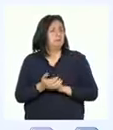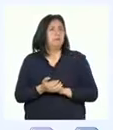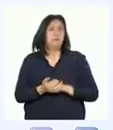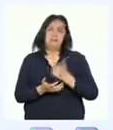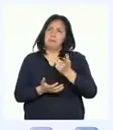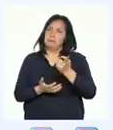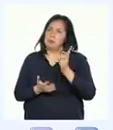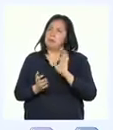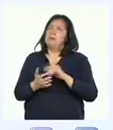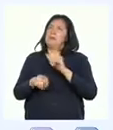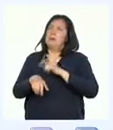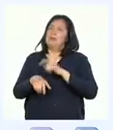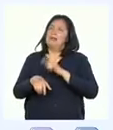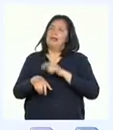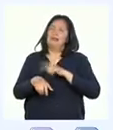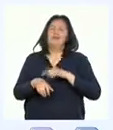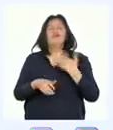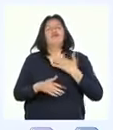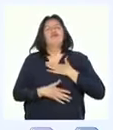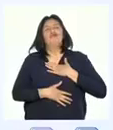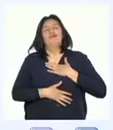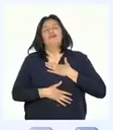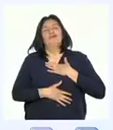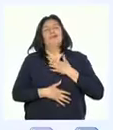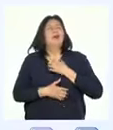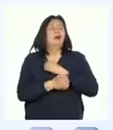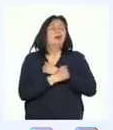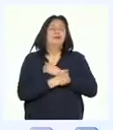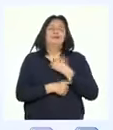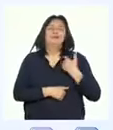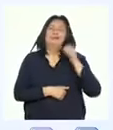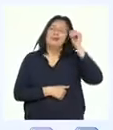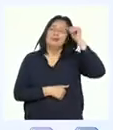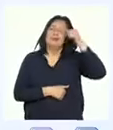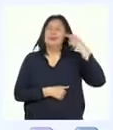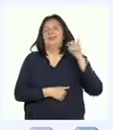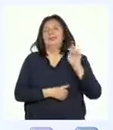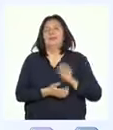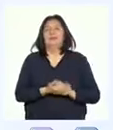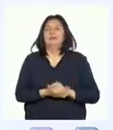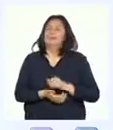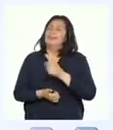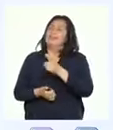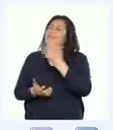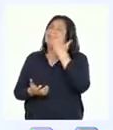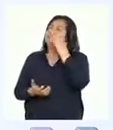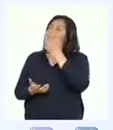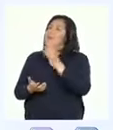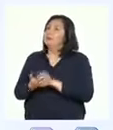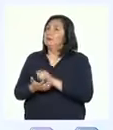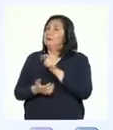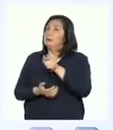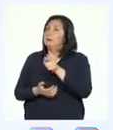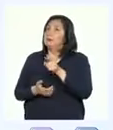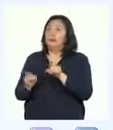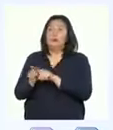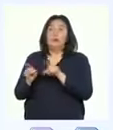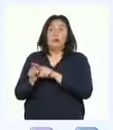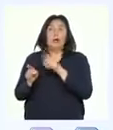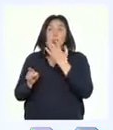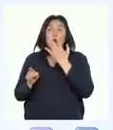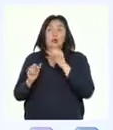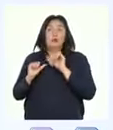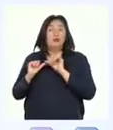era uno de los momentos que más atesoraba en su memoria. ¡Ay, qué lindo! ¿Y ese mismo color